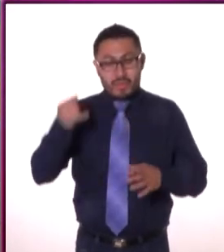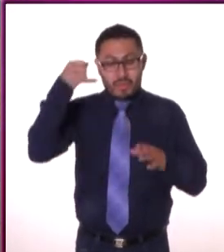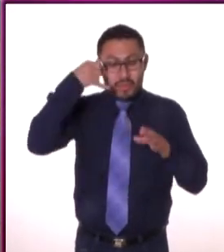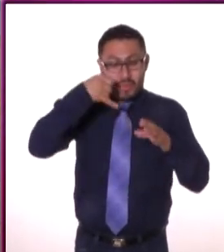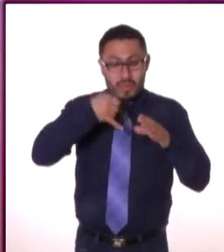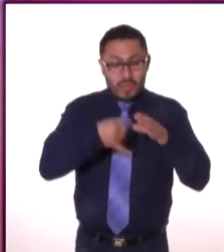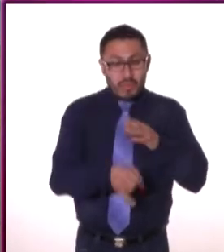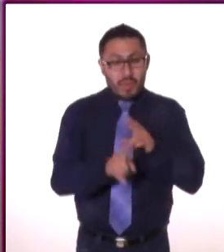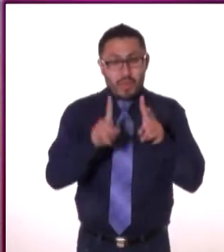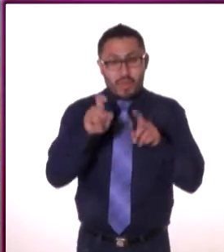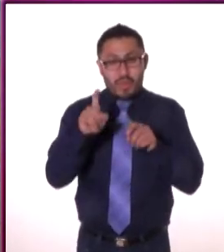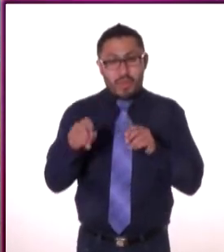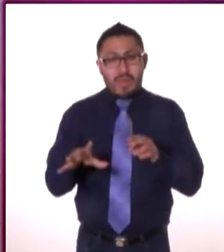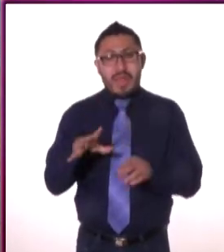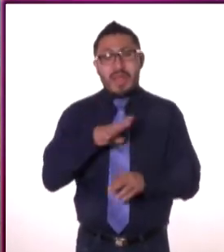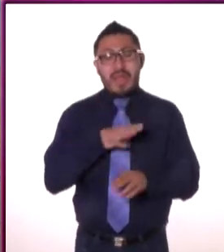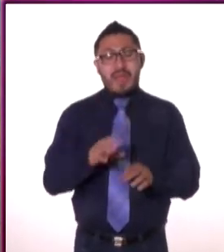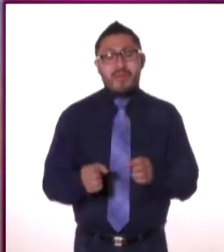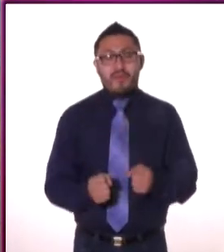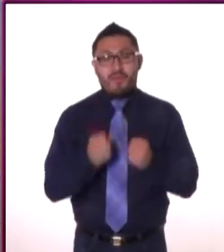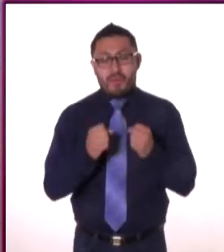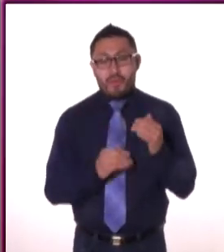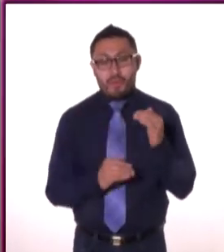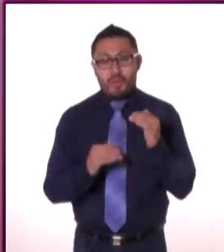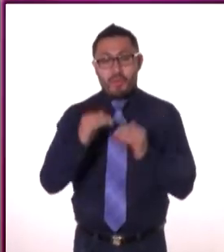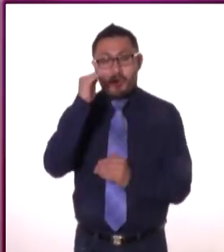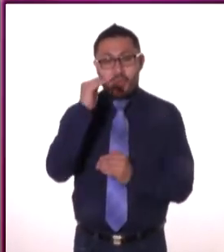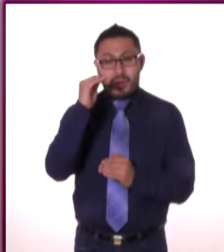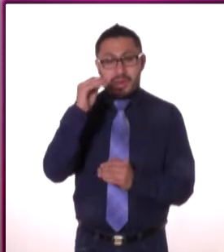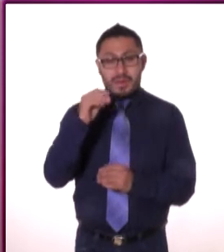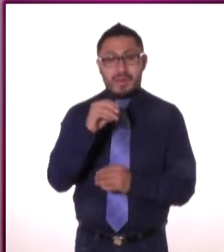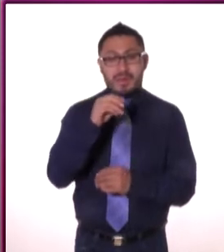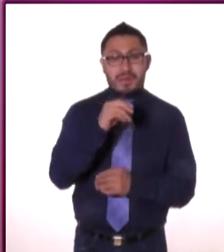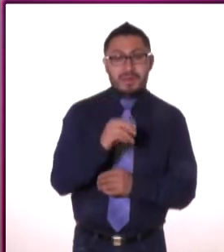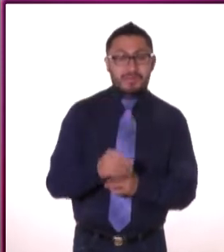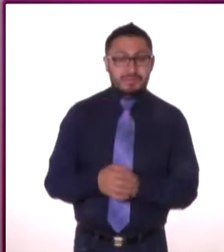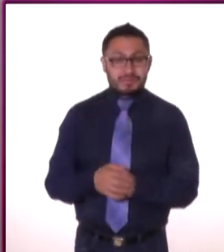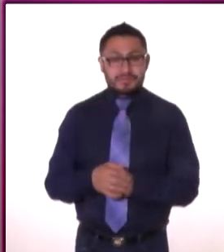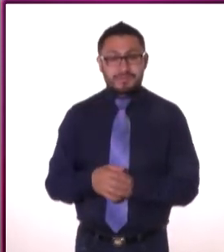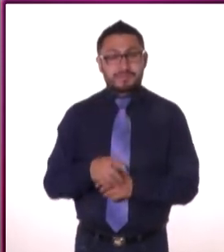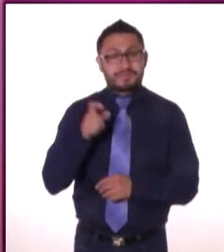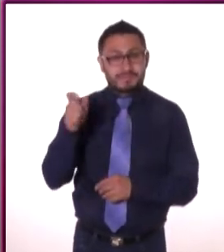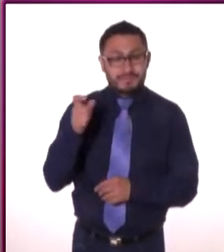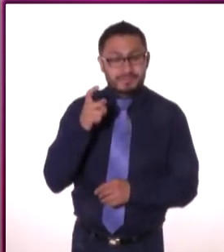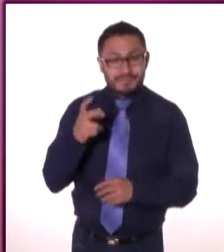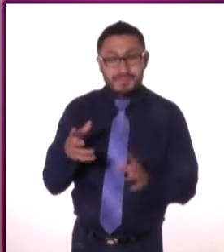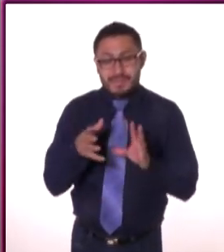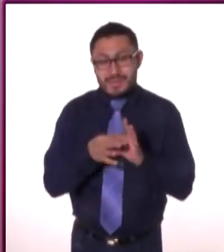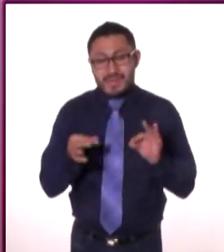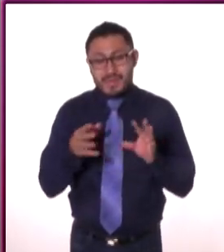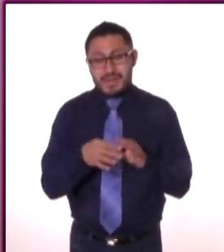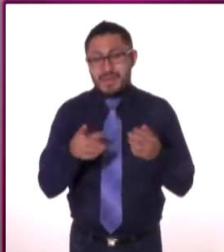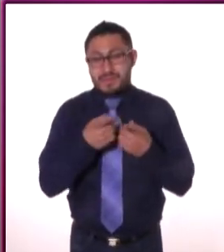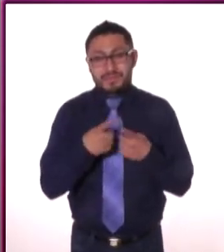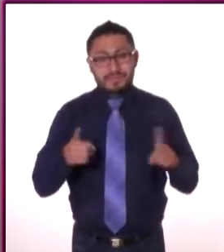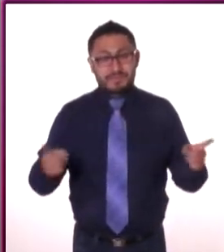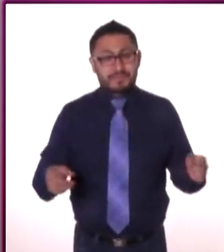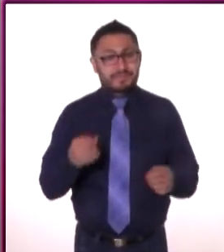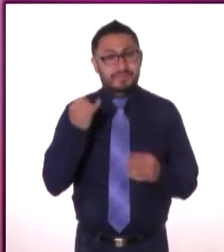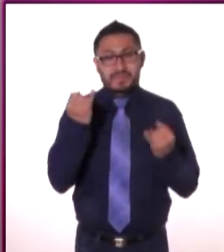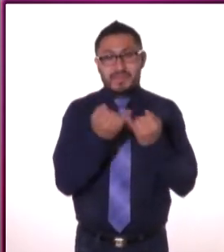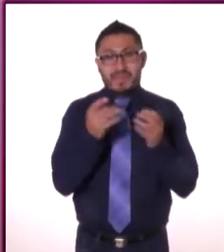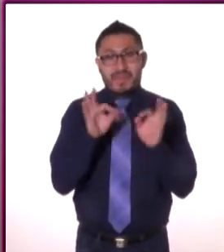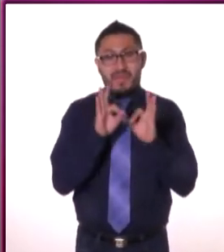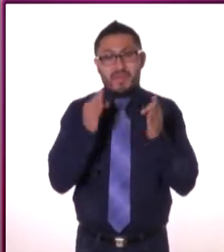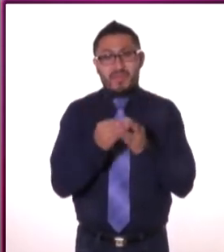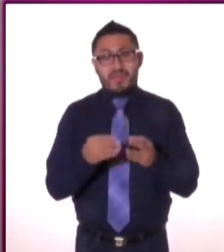que dice: todo cuerpo sumergido en un fluido experimenta una fuerza ascendente llamado empuje igual al peso del fluido, el fluido que desaloja.